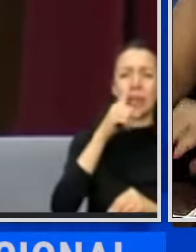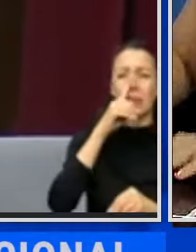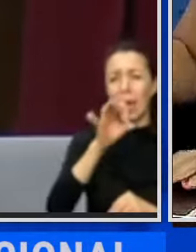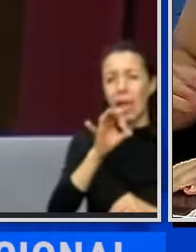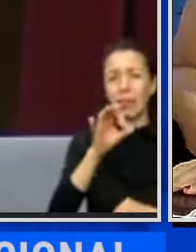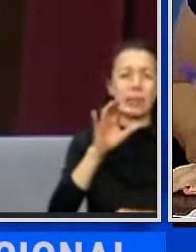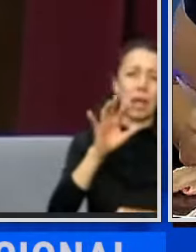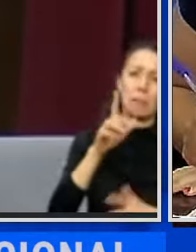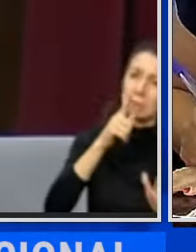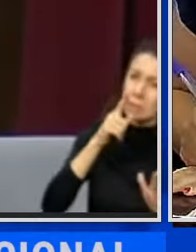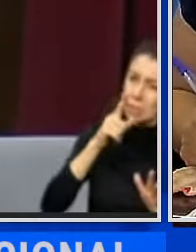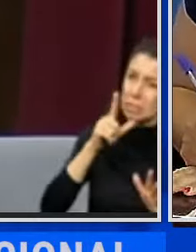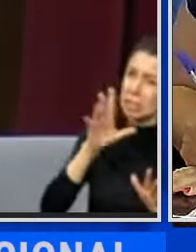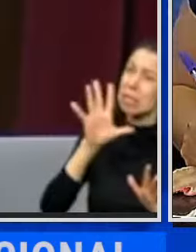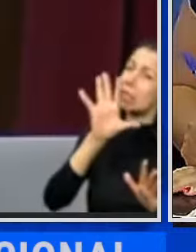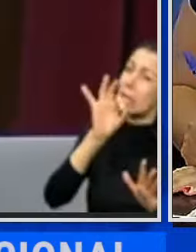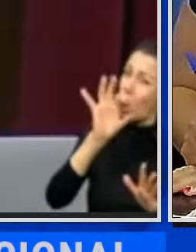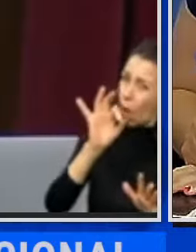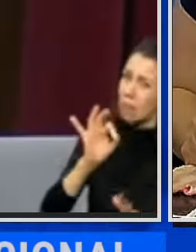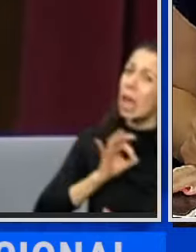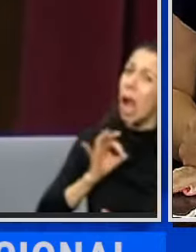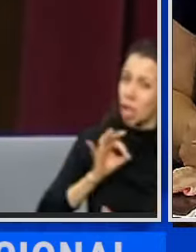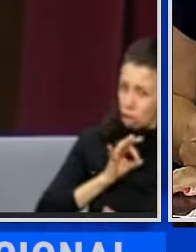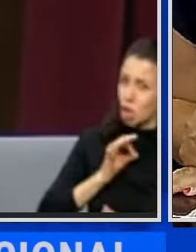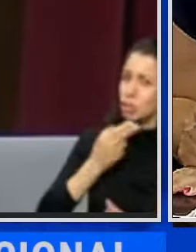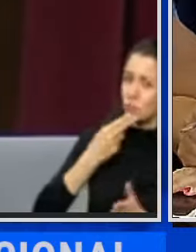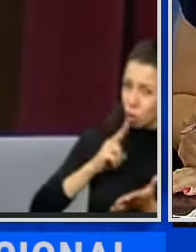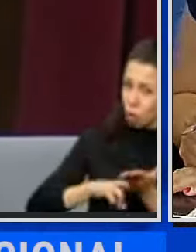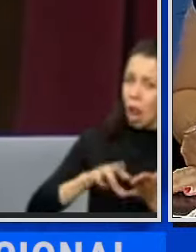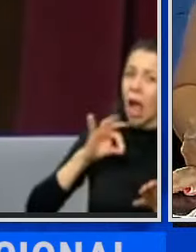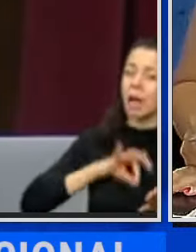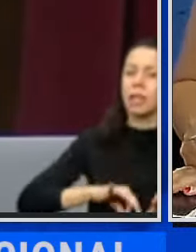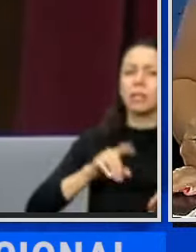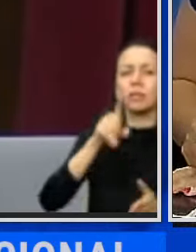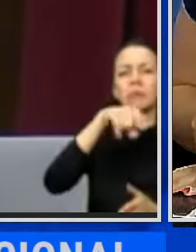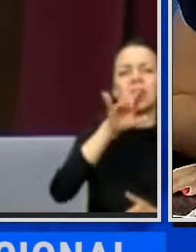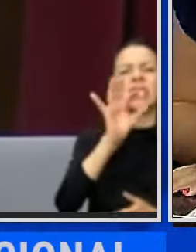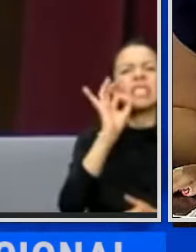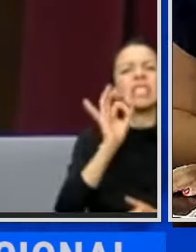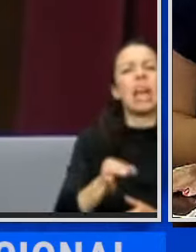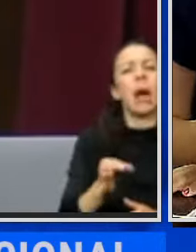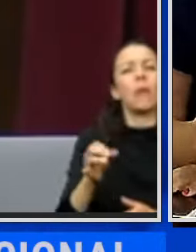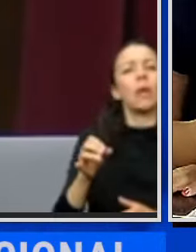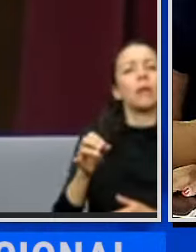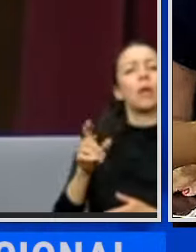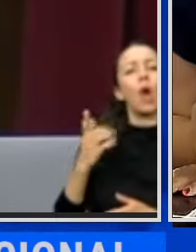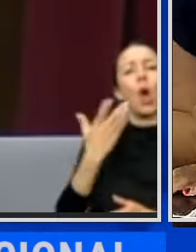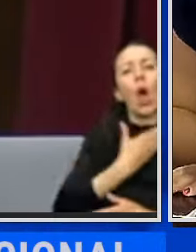Muchas gracias. Bueno, Manuel Aguirre, diputado nacional, yo decía, ¿no? Lo notaba con un tono incluso más.